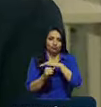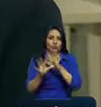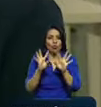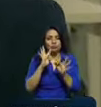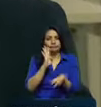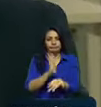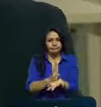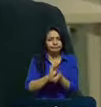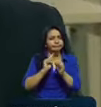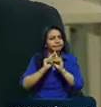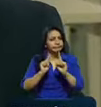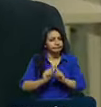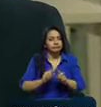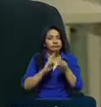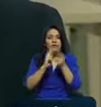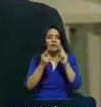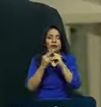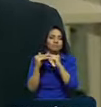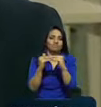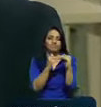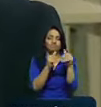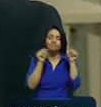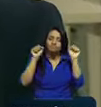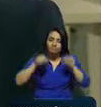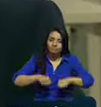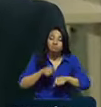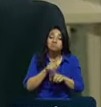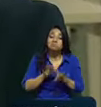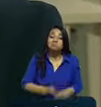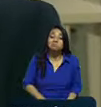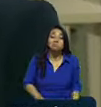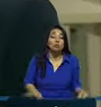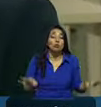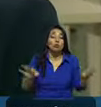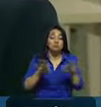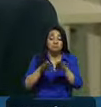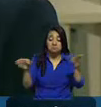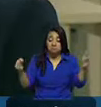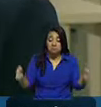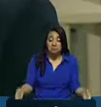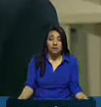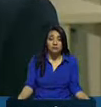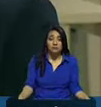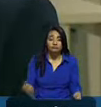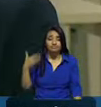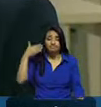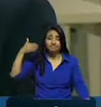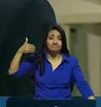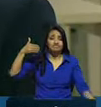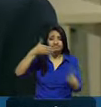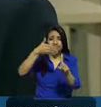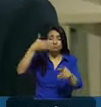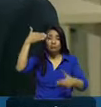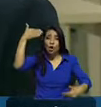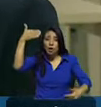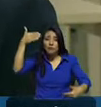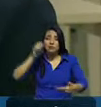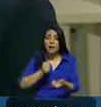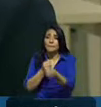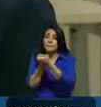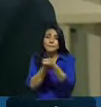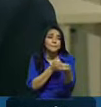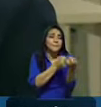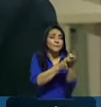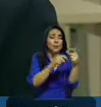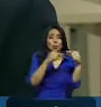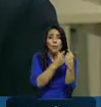social, etcétera, de reformas democráticas. Creo que ese es una mesa que no tiene ningún propósito político partidario, pero